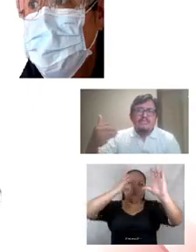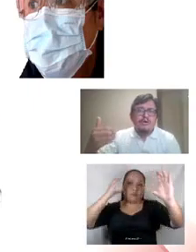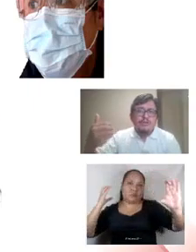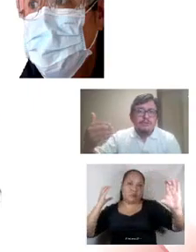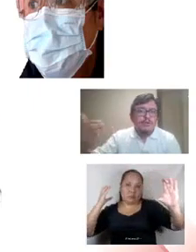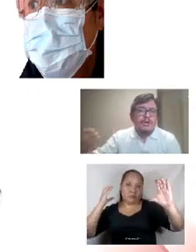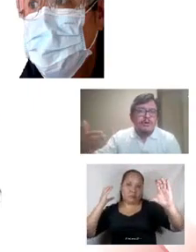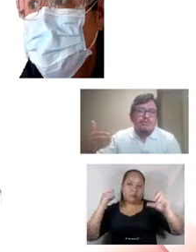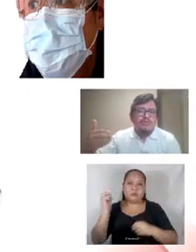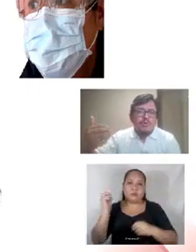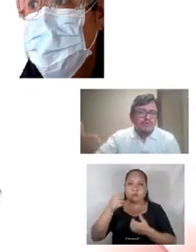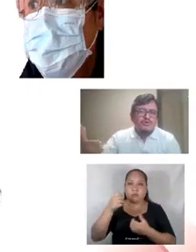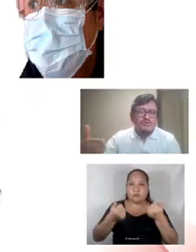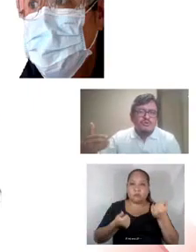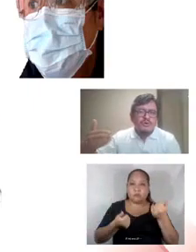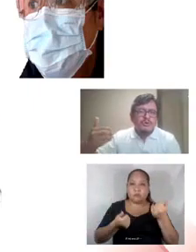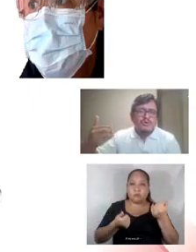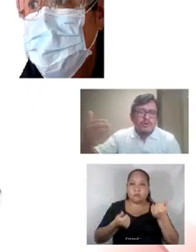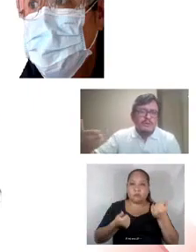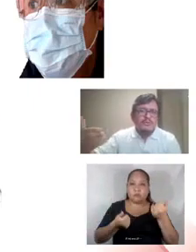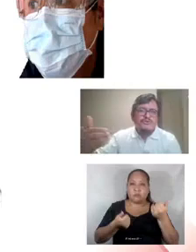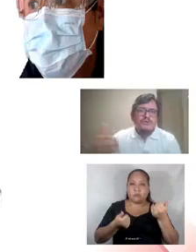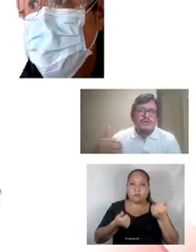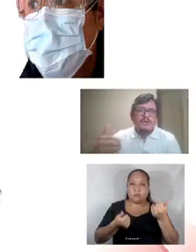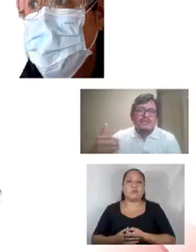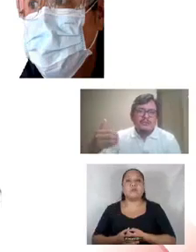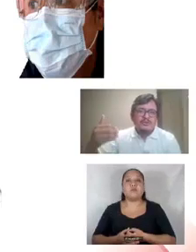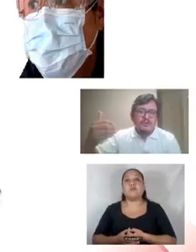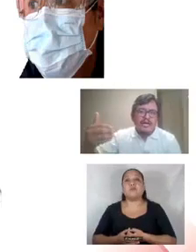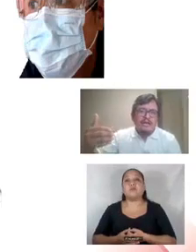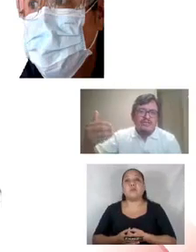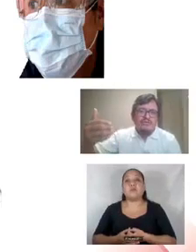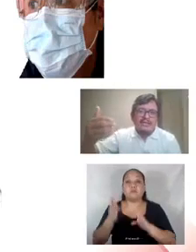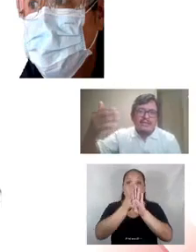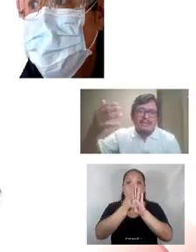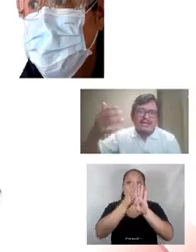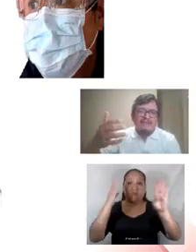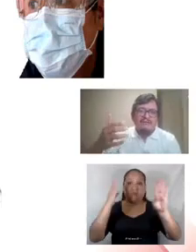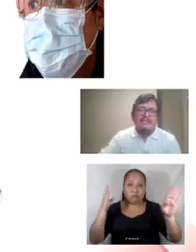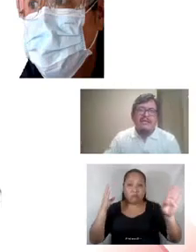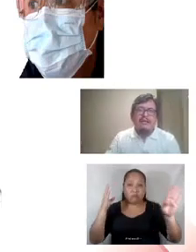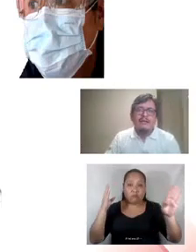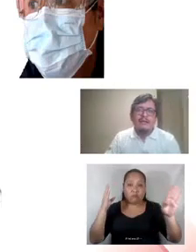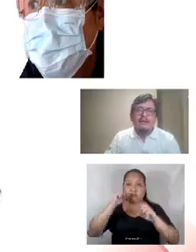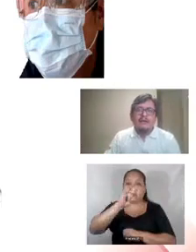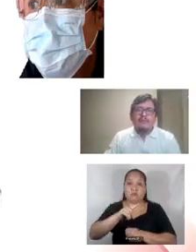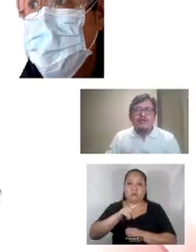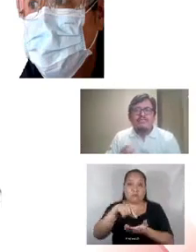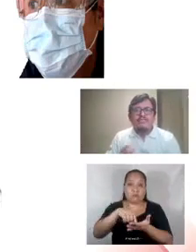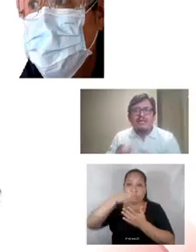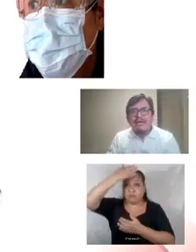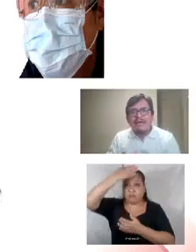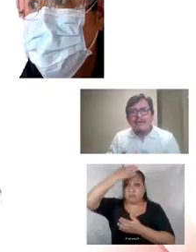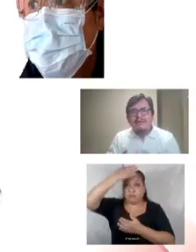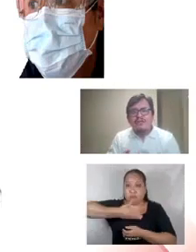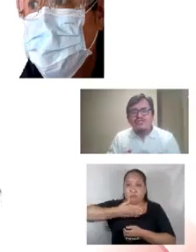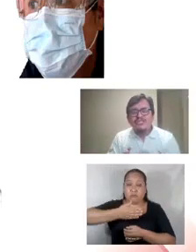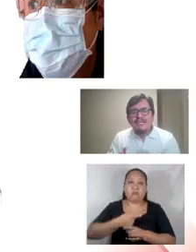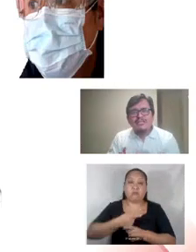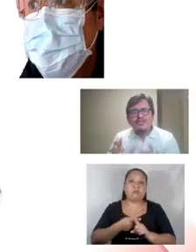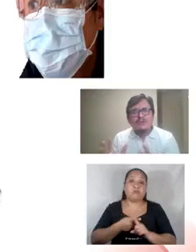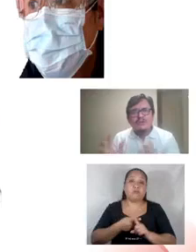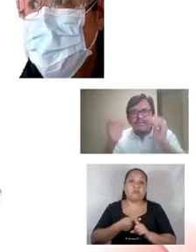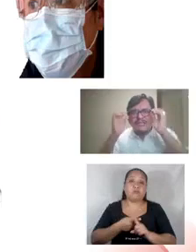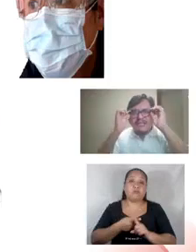medio de transporte público, un bus, un ómnibus. Estamos obligados a usar la máscara facial. Pero ¿saben qué? No